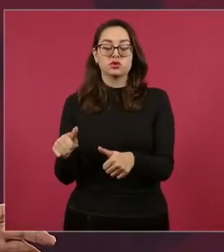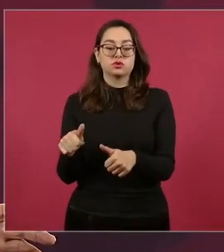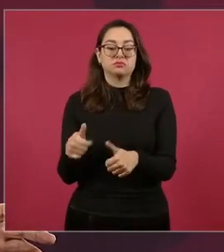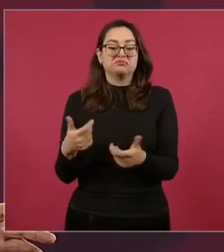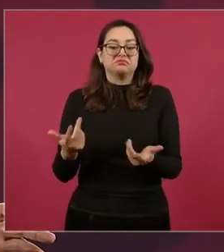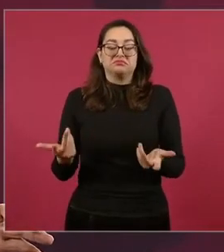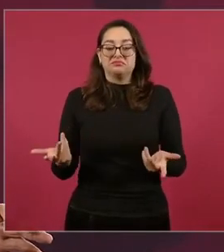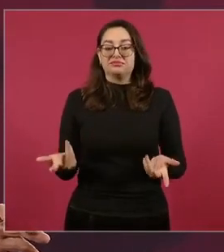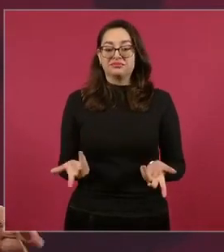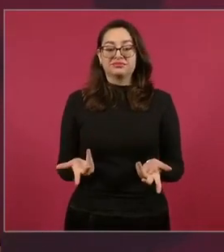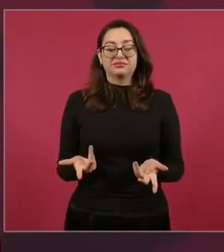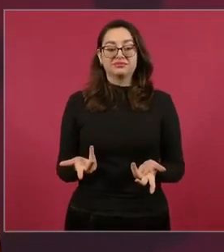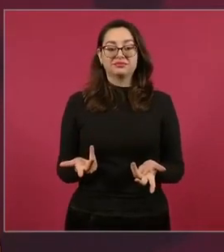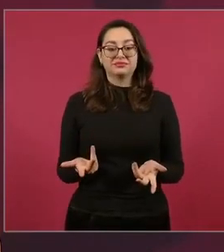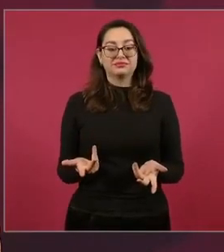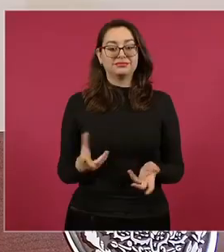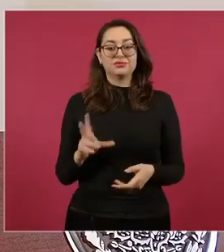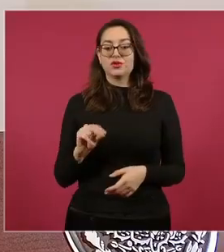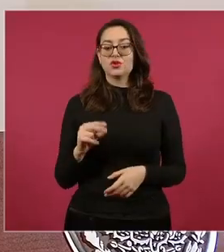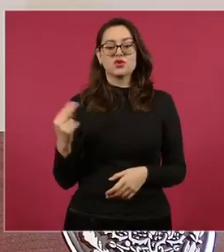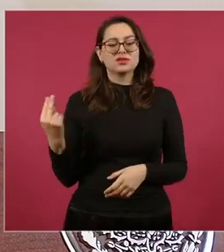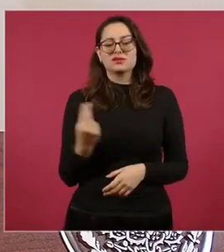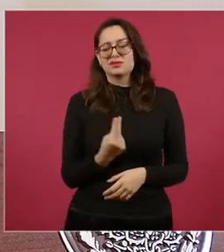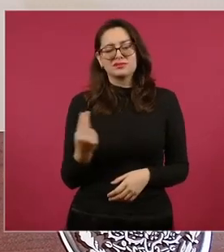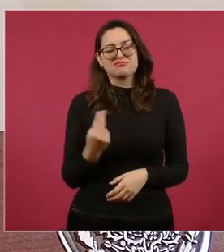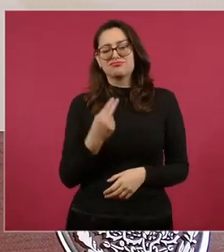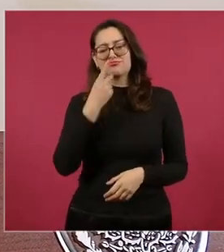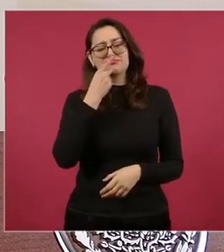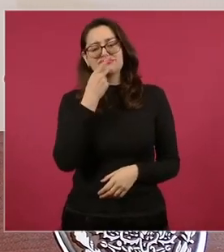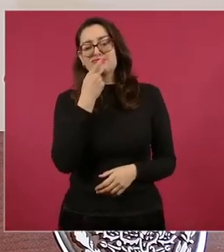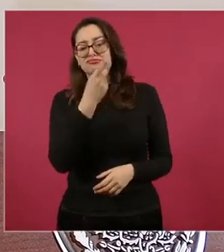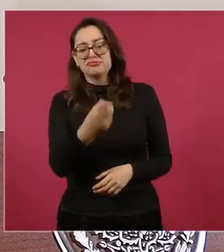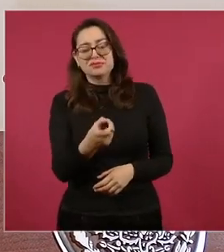ni lo expongo,